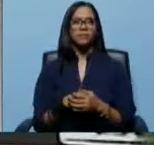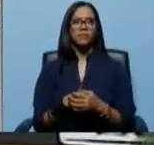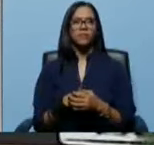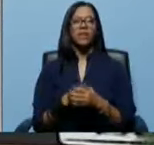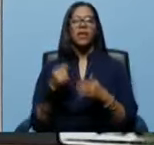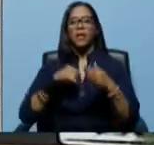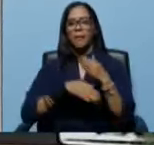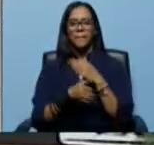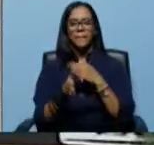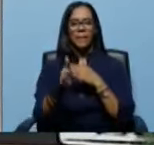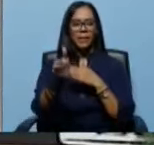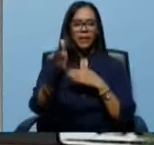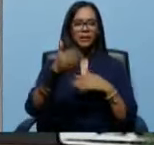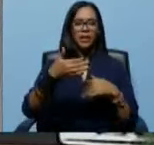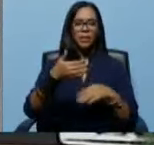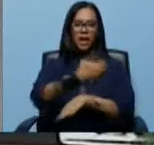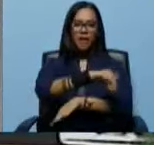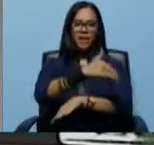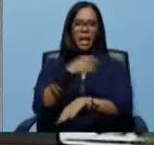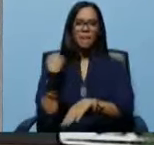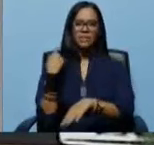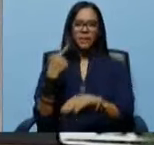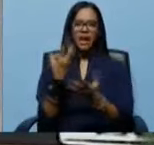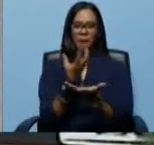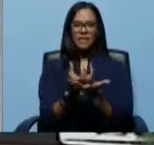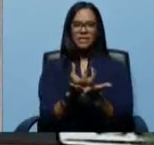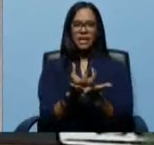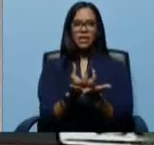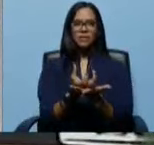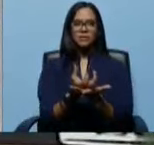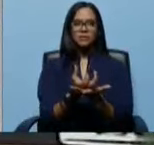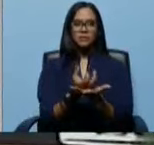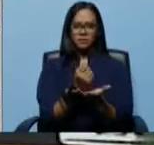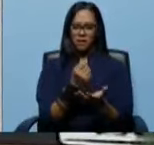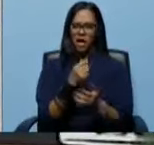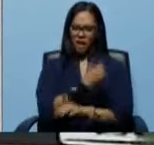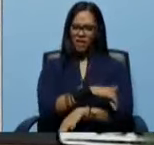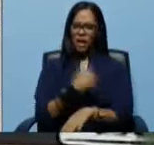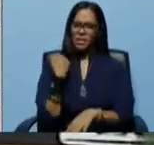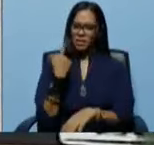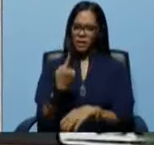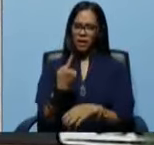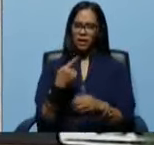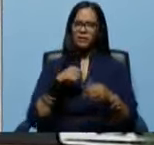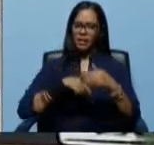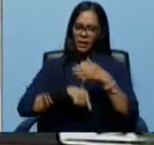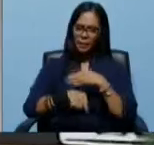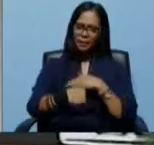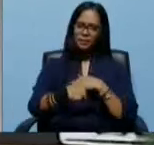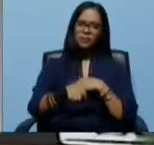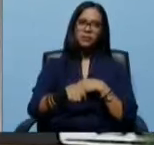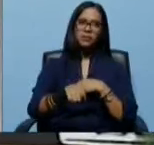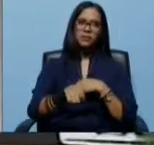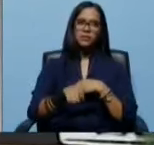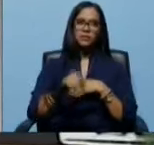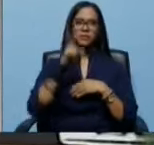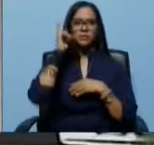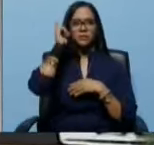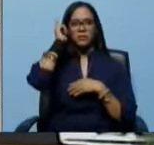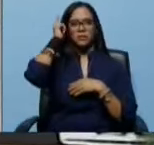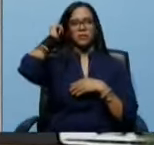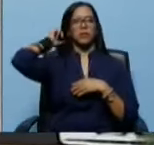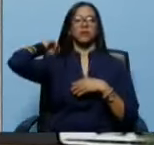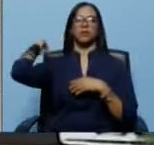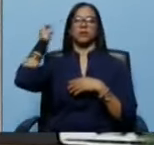me metí para la avenida principal de las Mercedes. ¿Cómo se llama esa avenida? Sí, avenida principal. ¿Esa es la que pasa? No, no, no, por